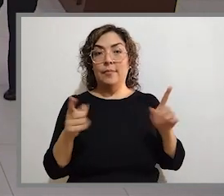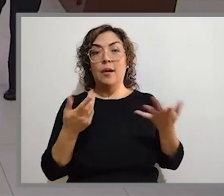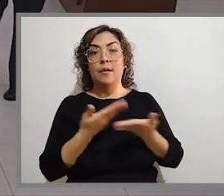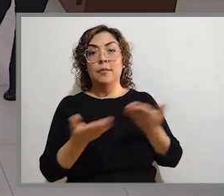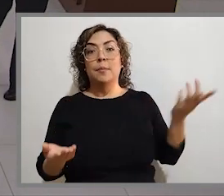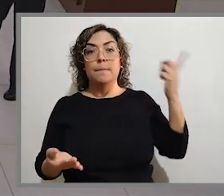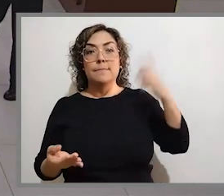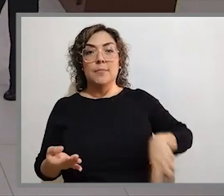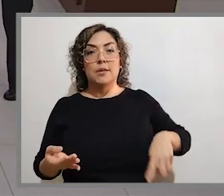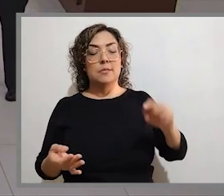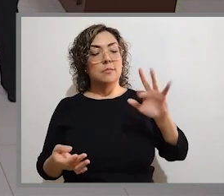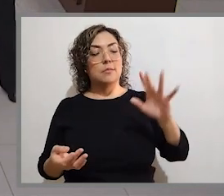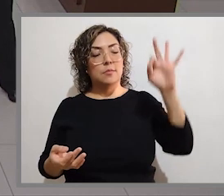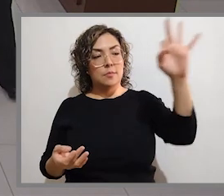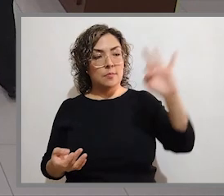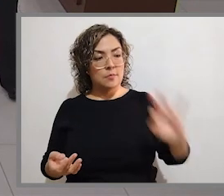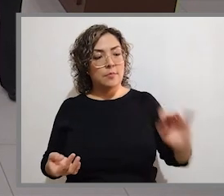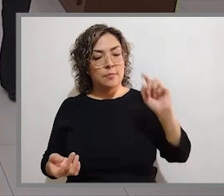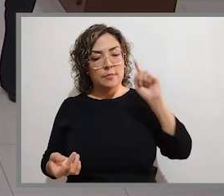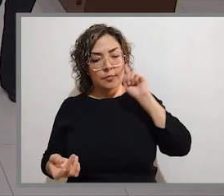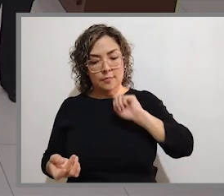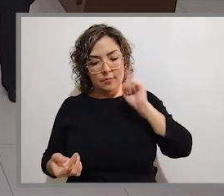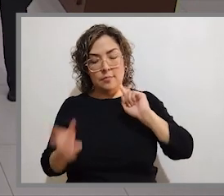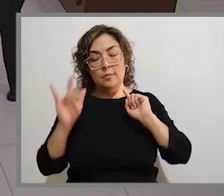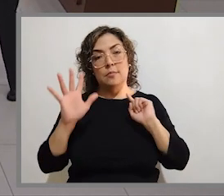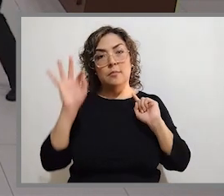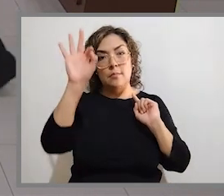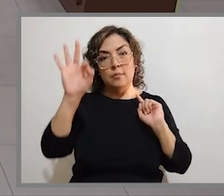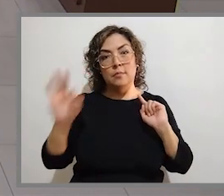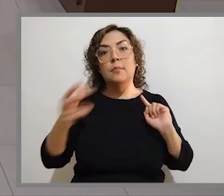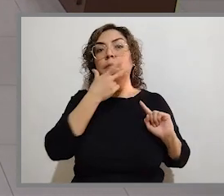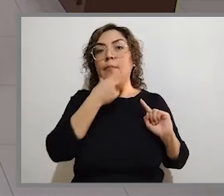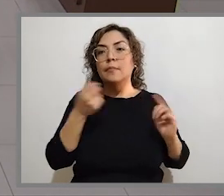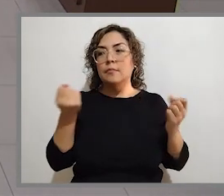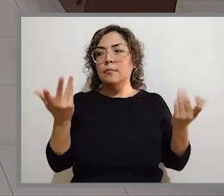más resistencia por parte de quienes han detentado el poder.